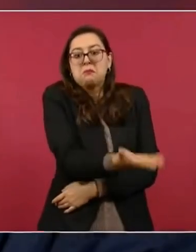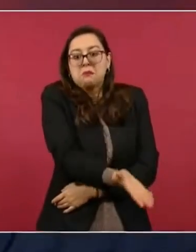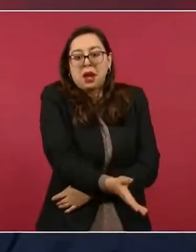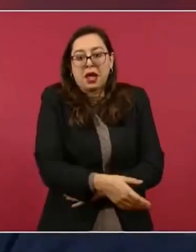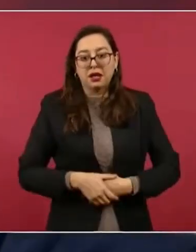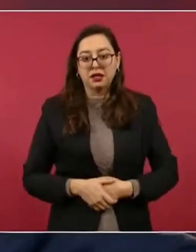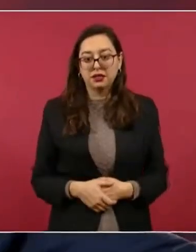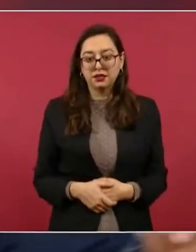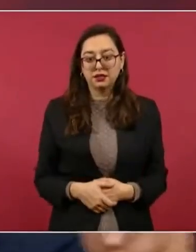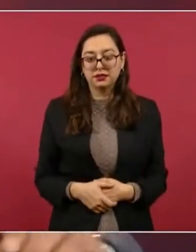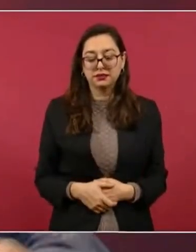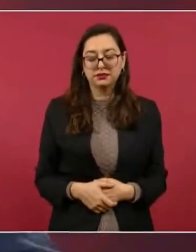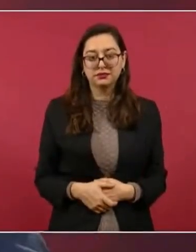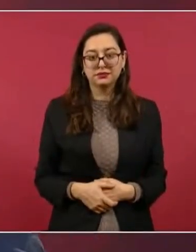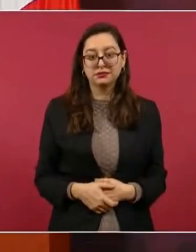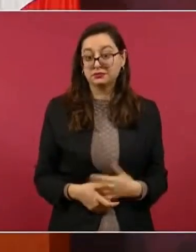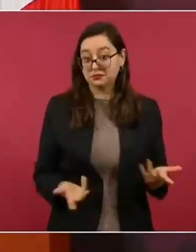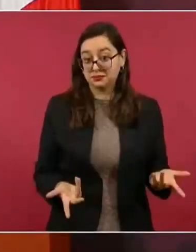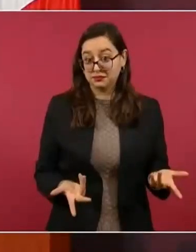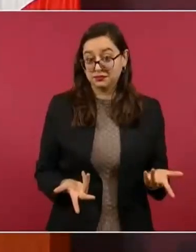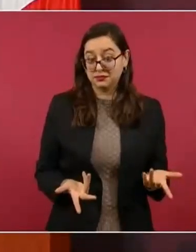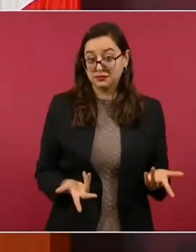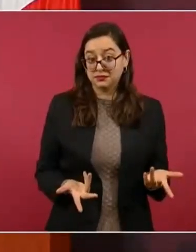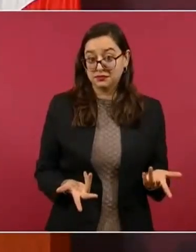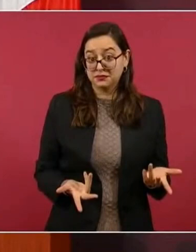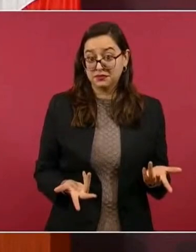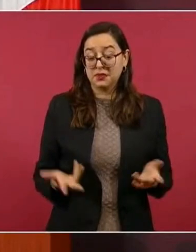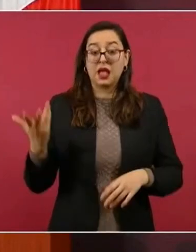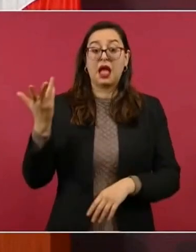los que torturaban,